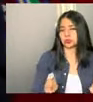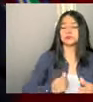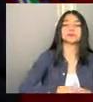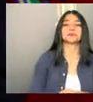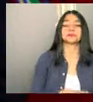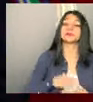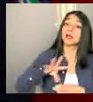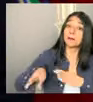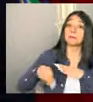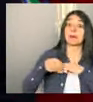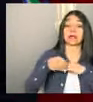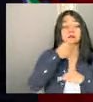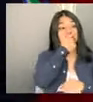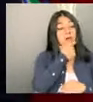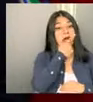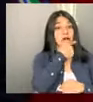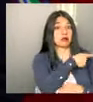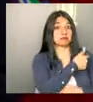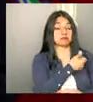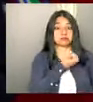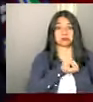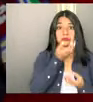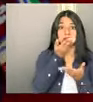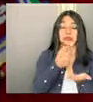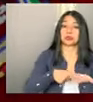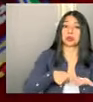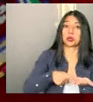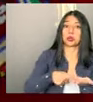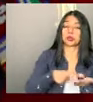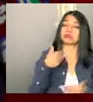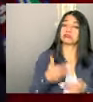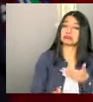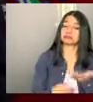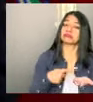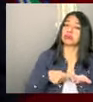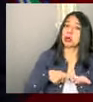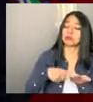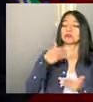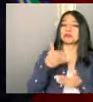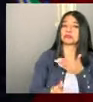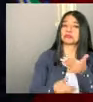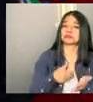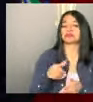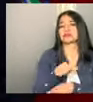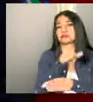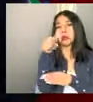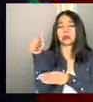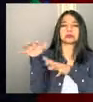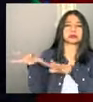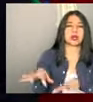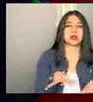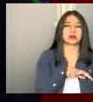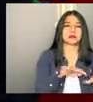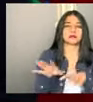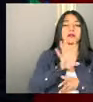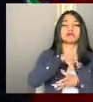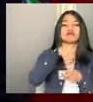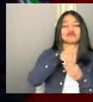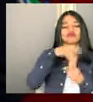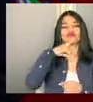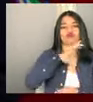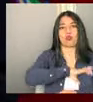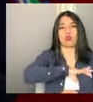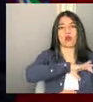Adicionalmente, Pavel les comentará las reuniones que vamos a tener con respecto a otros actores dentro del municipio,